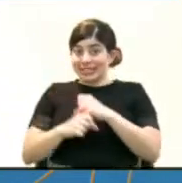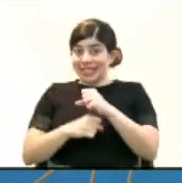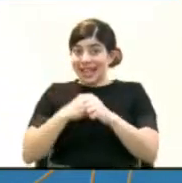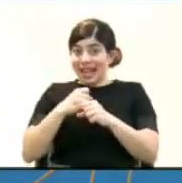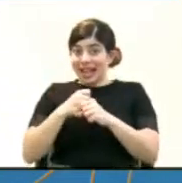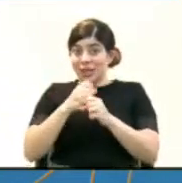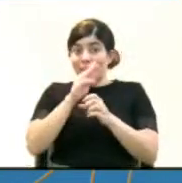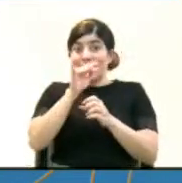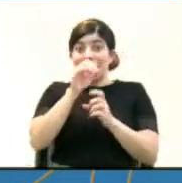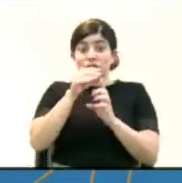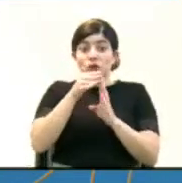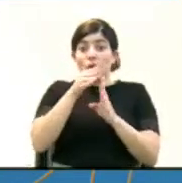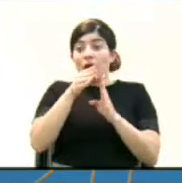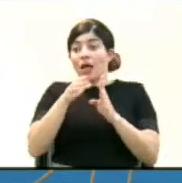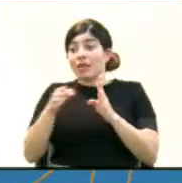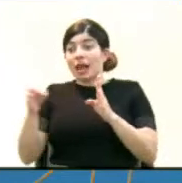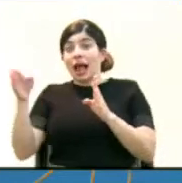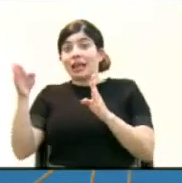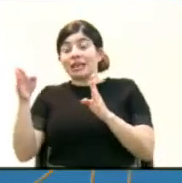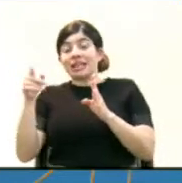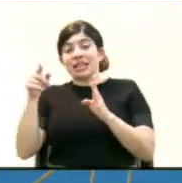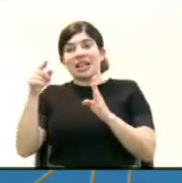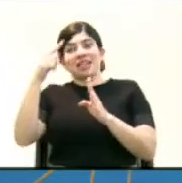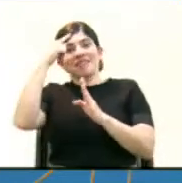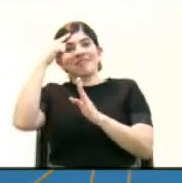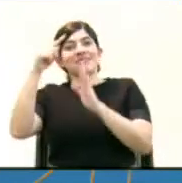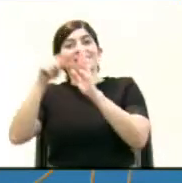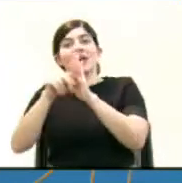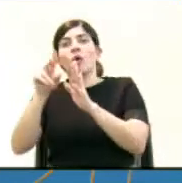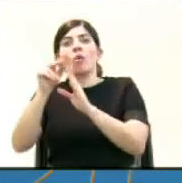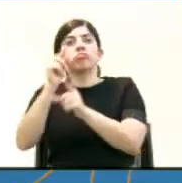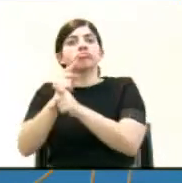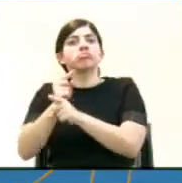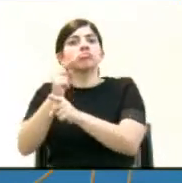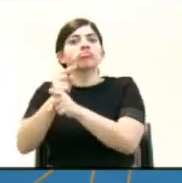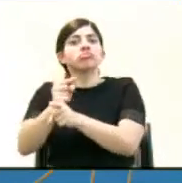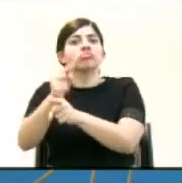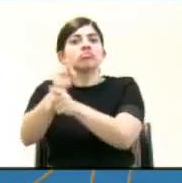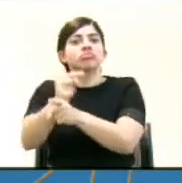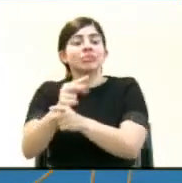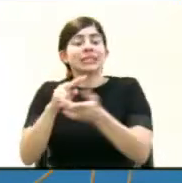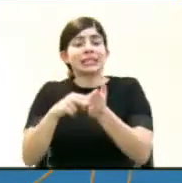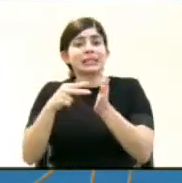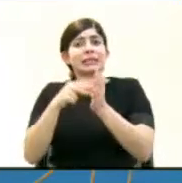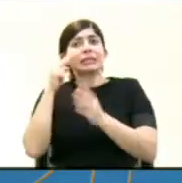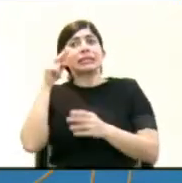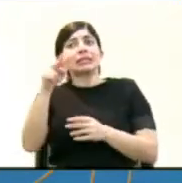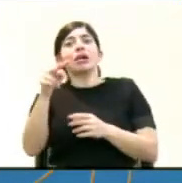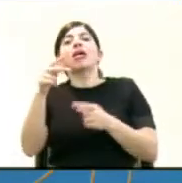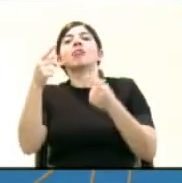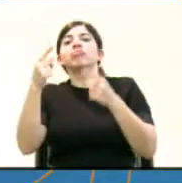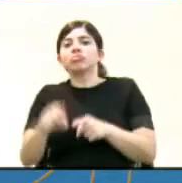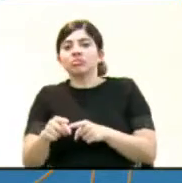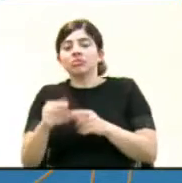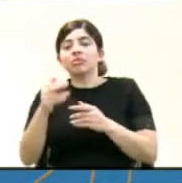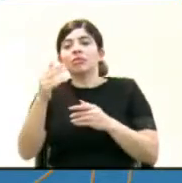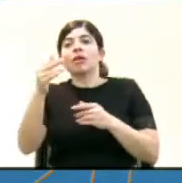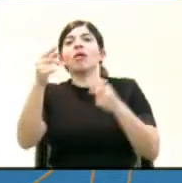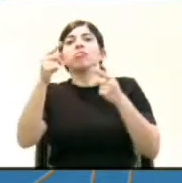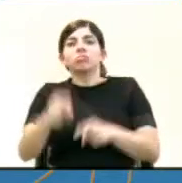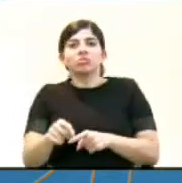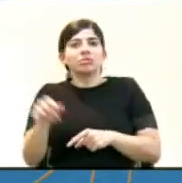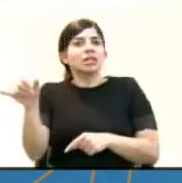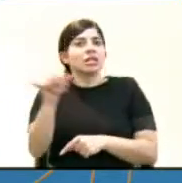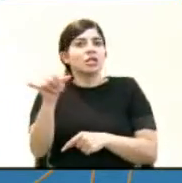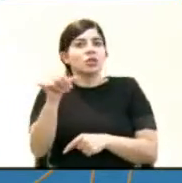en adelante, las proyecciones han estado muy acertadas, donde la proyección sí se materializa en esa